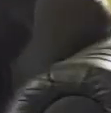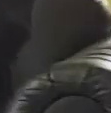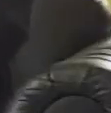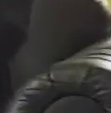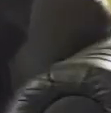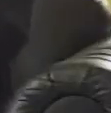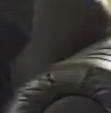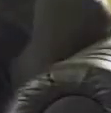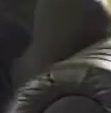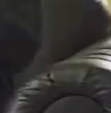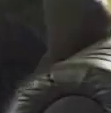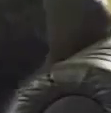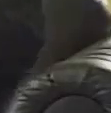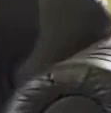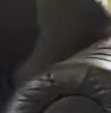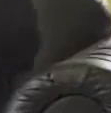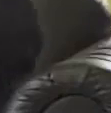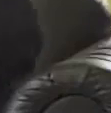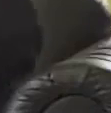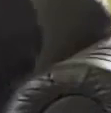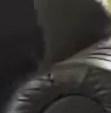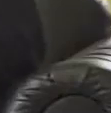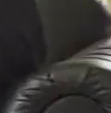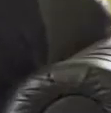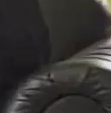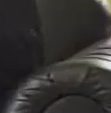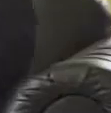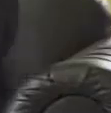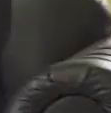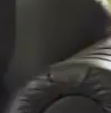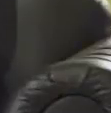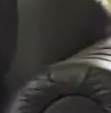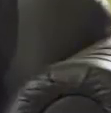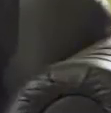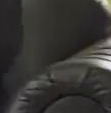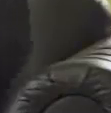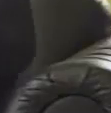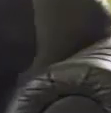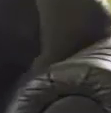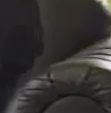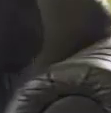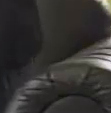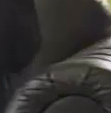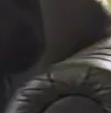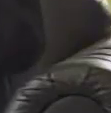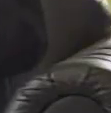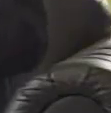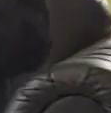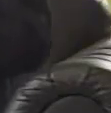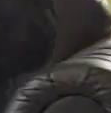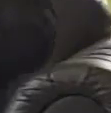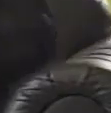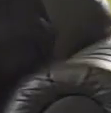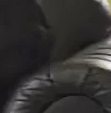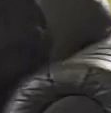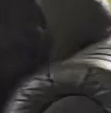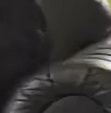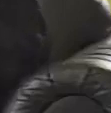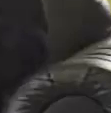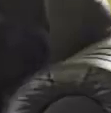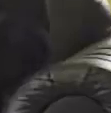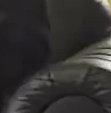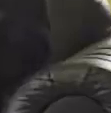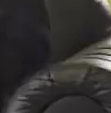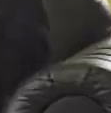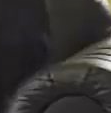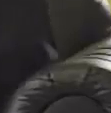No hay inclusión, no había inclusión y mis compañeras no me ayudaban. Yo sentí